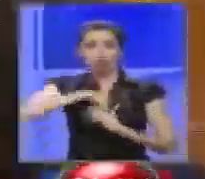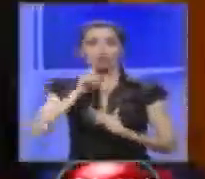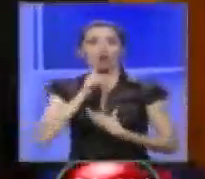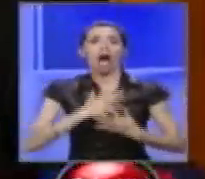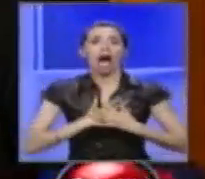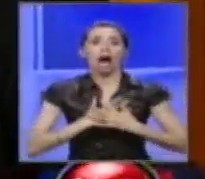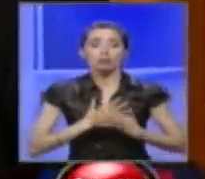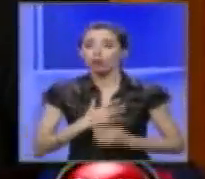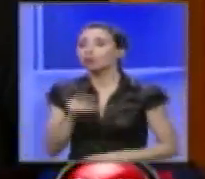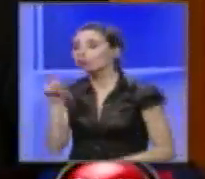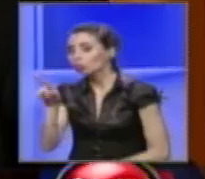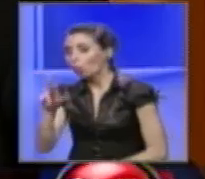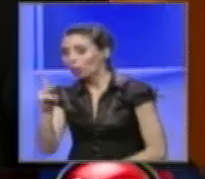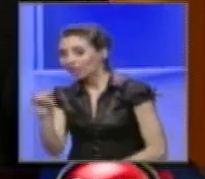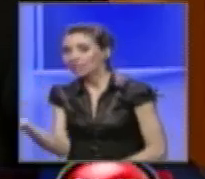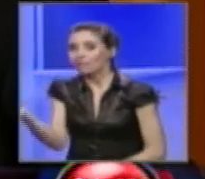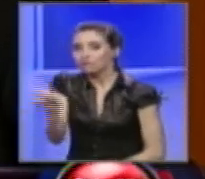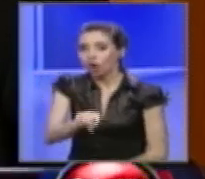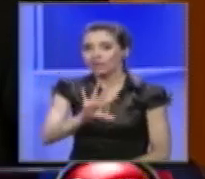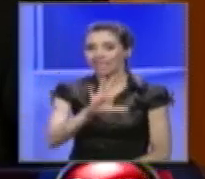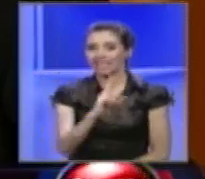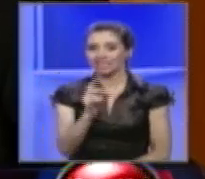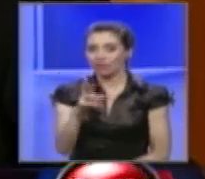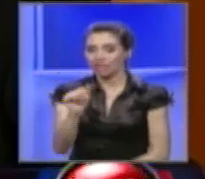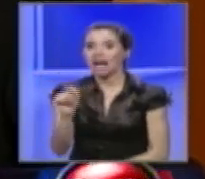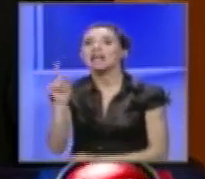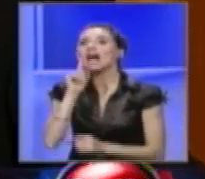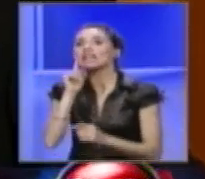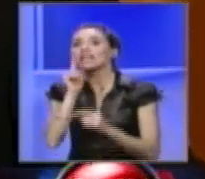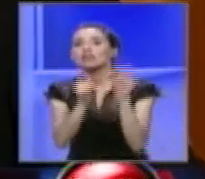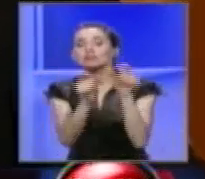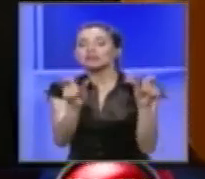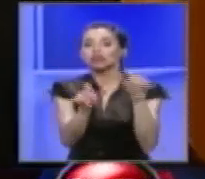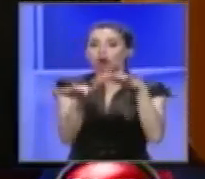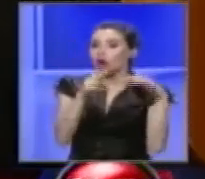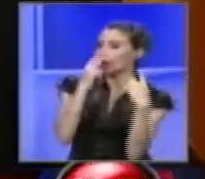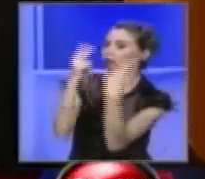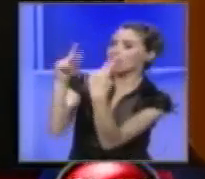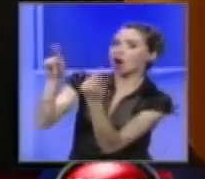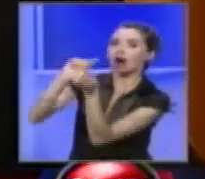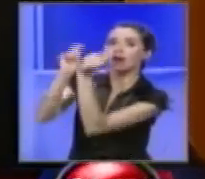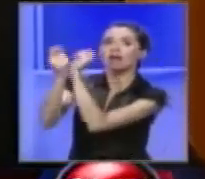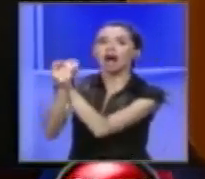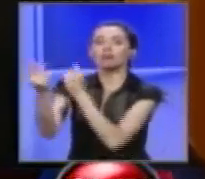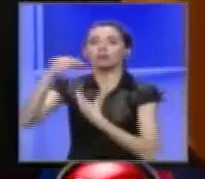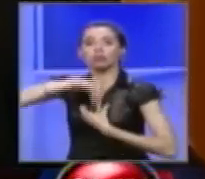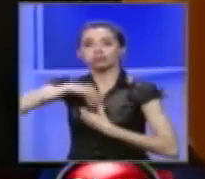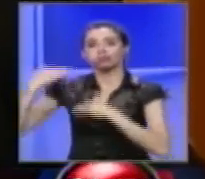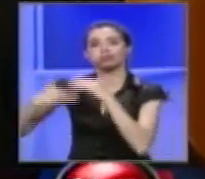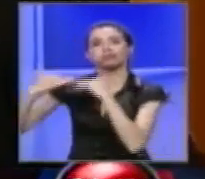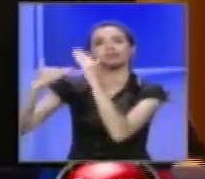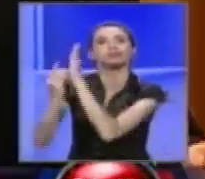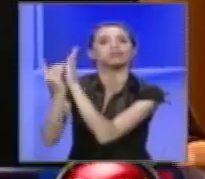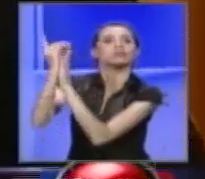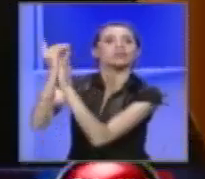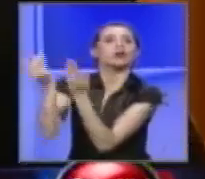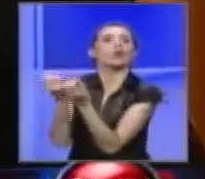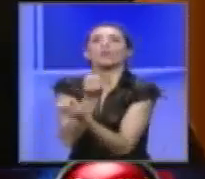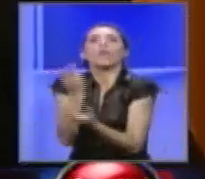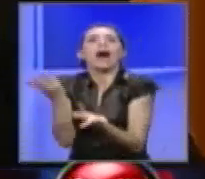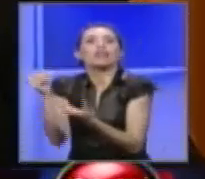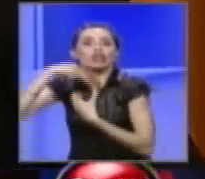este regreso tuyo a la Quinta Vergara, ¿con qué artistas se va a encontrar la gente? ¿Cuánto ha pasado por ti en el último tiempo?